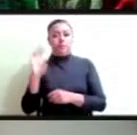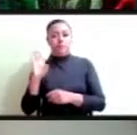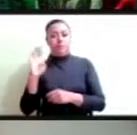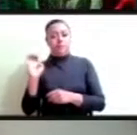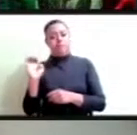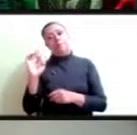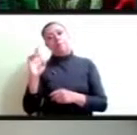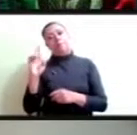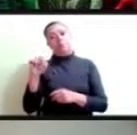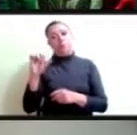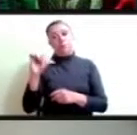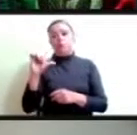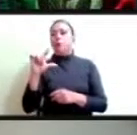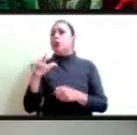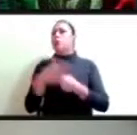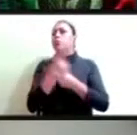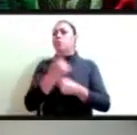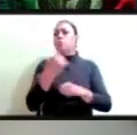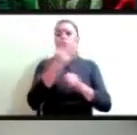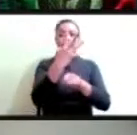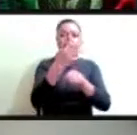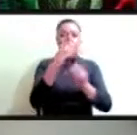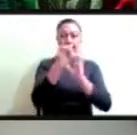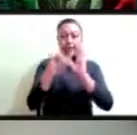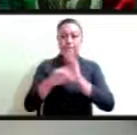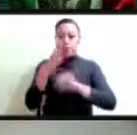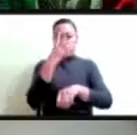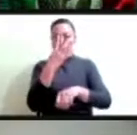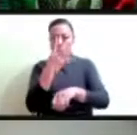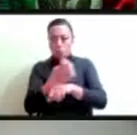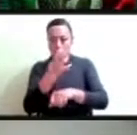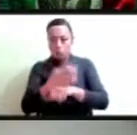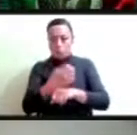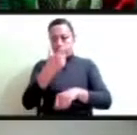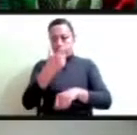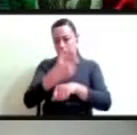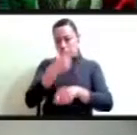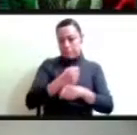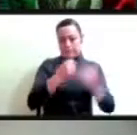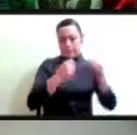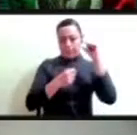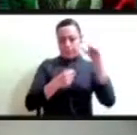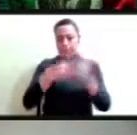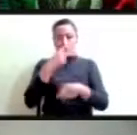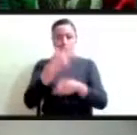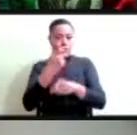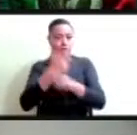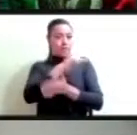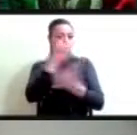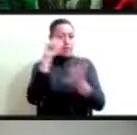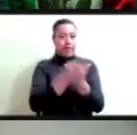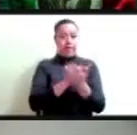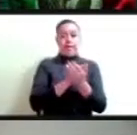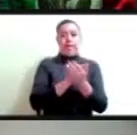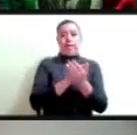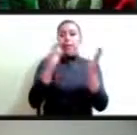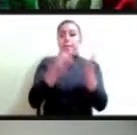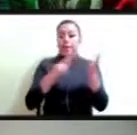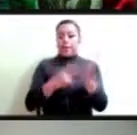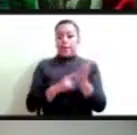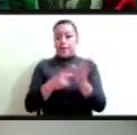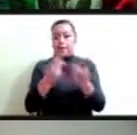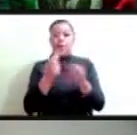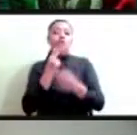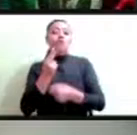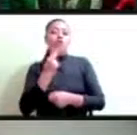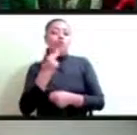artículos 4 y 7 de la fracción 8 de la ley que regula el uso de la tecnología para la